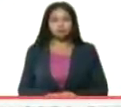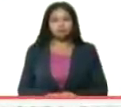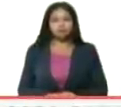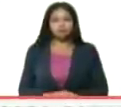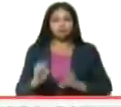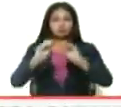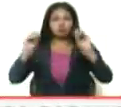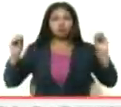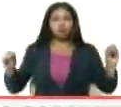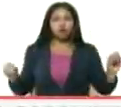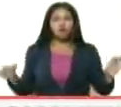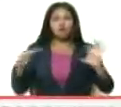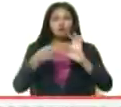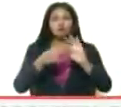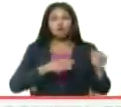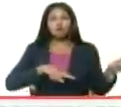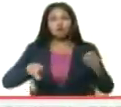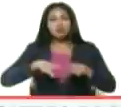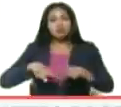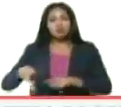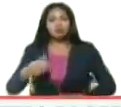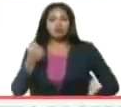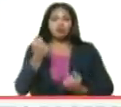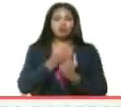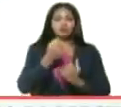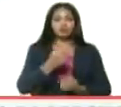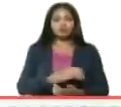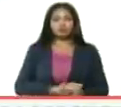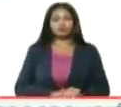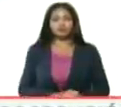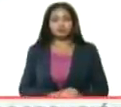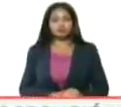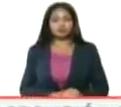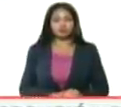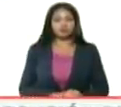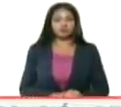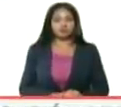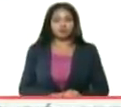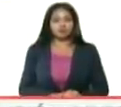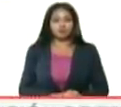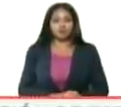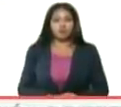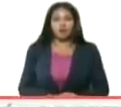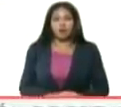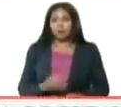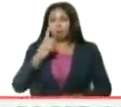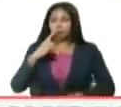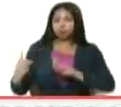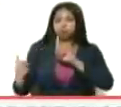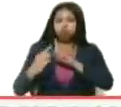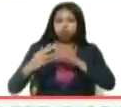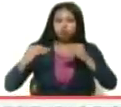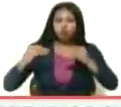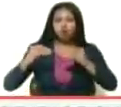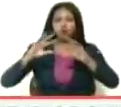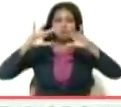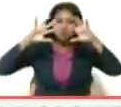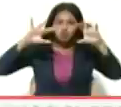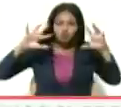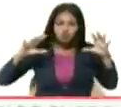unión, coordinación y cooperación para enfrentar la pandemia